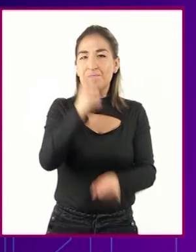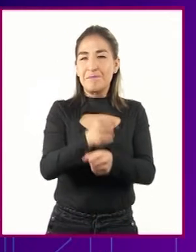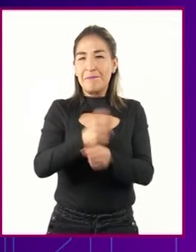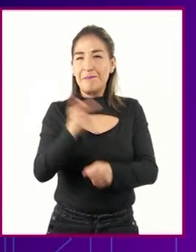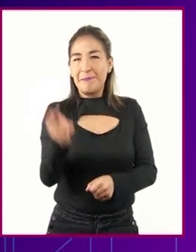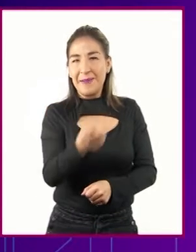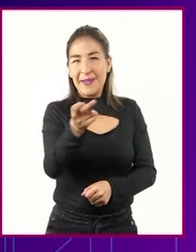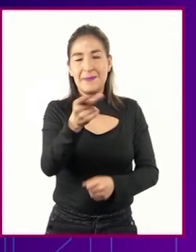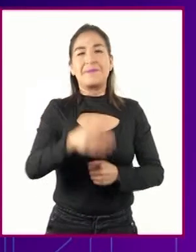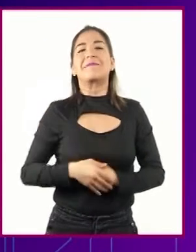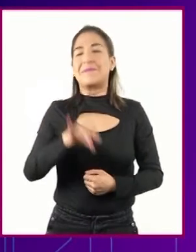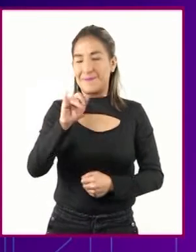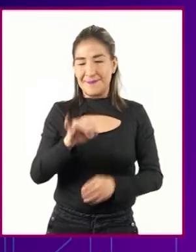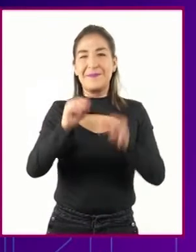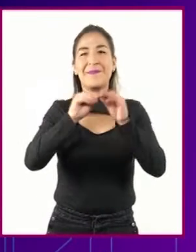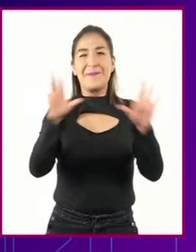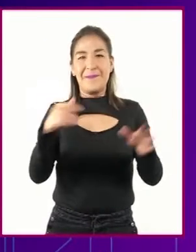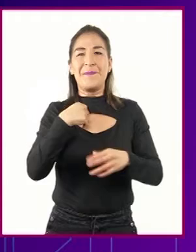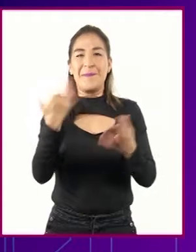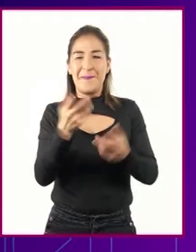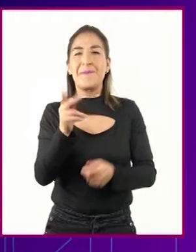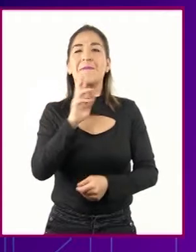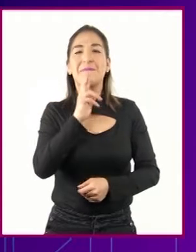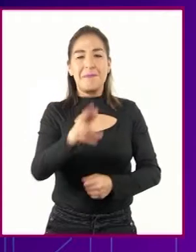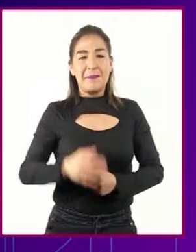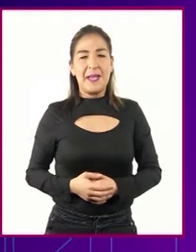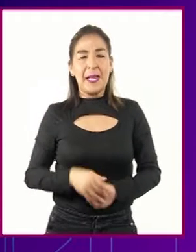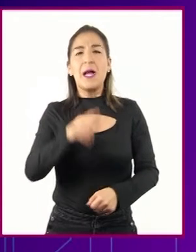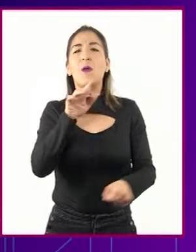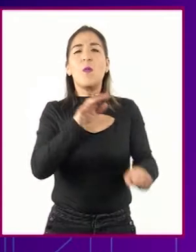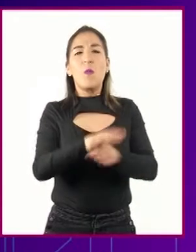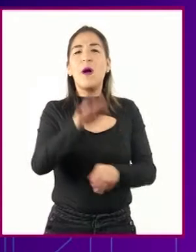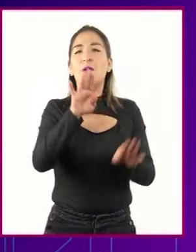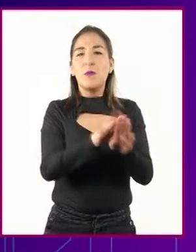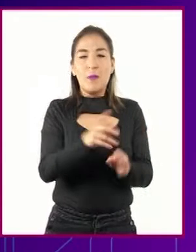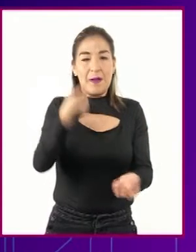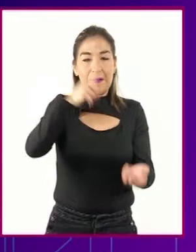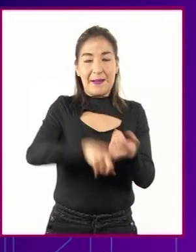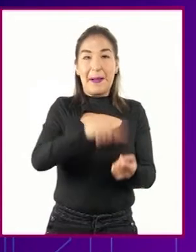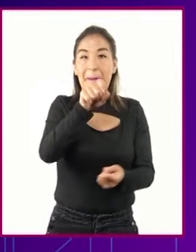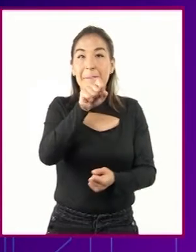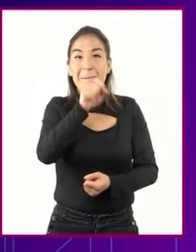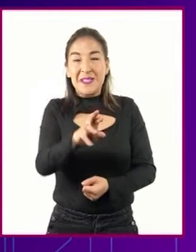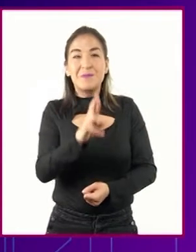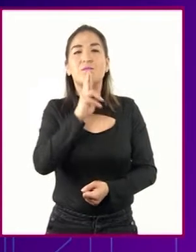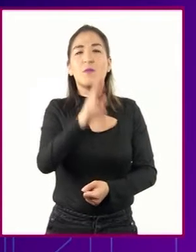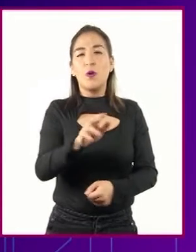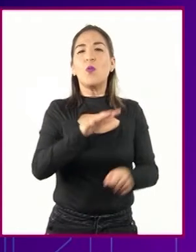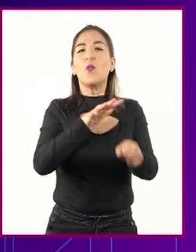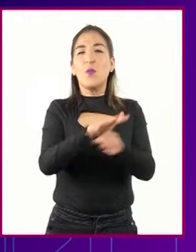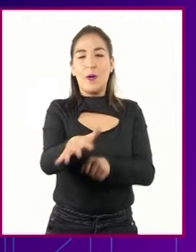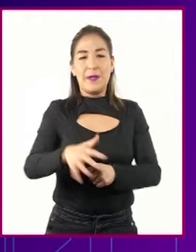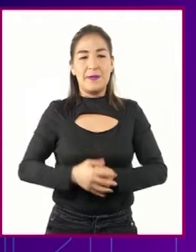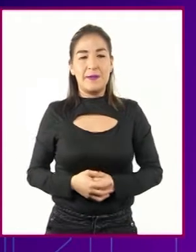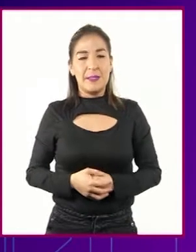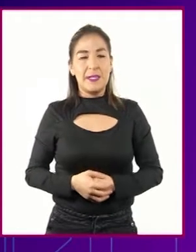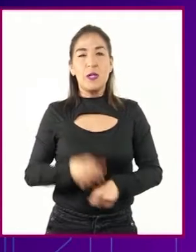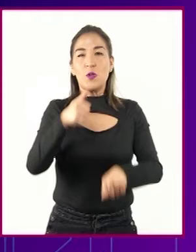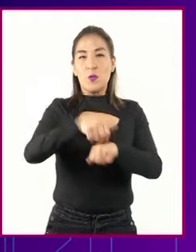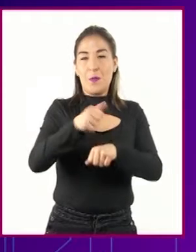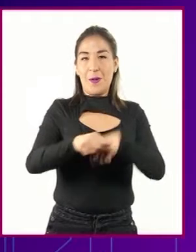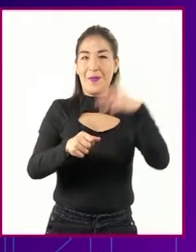por favor? Por supuesto que sí. Las operaciones en las que se obtuvo el mismo resultado fueron la número